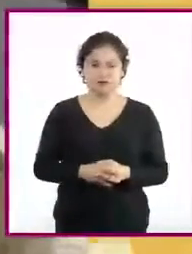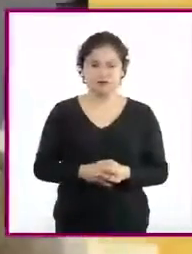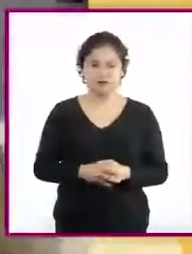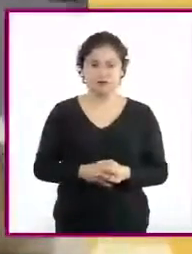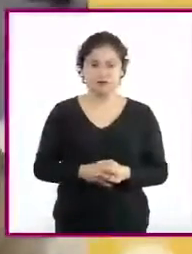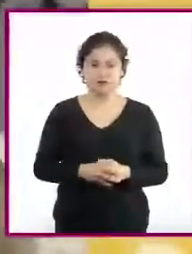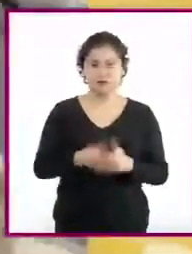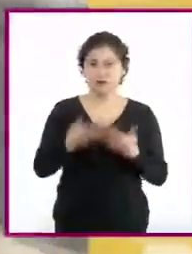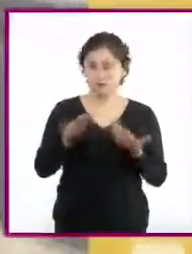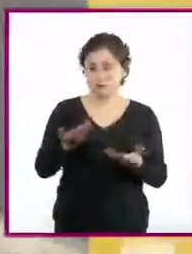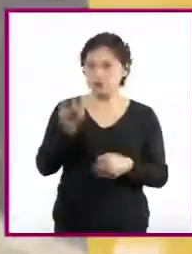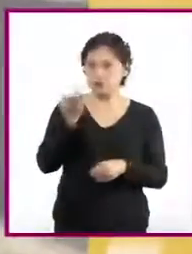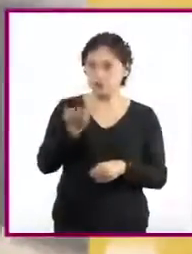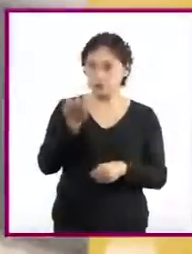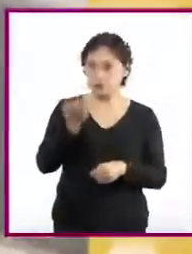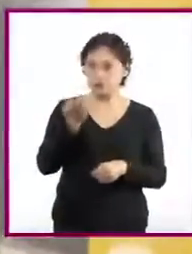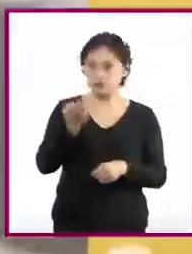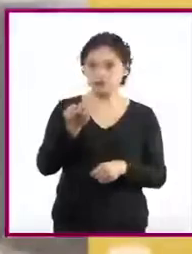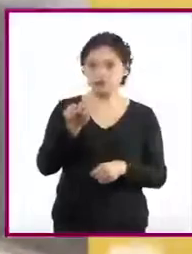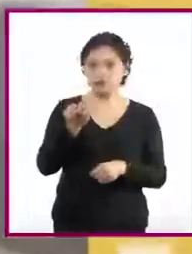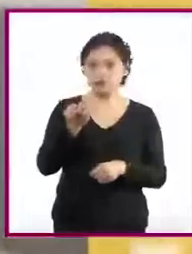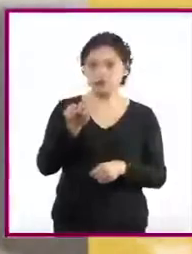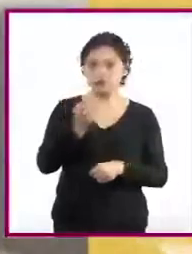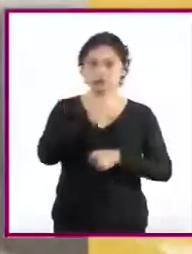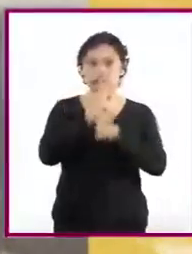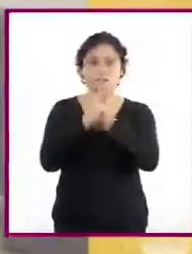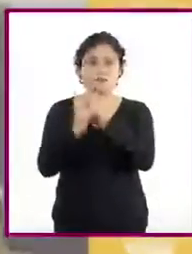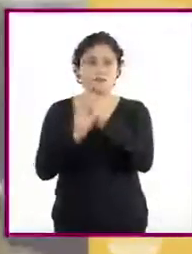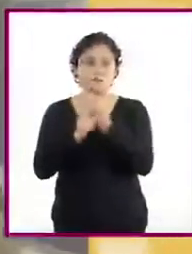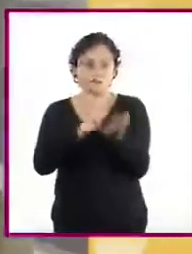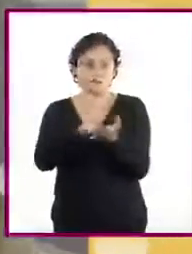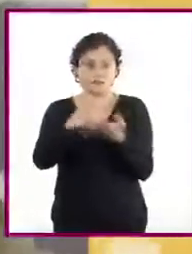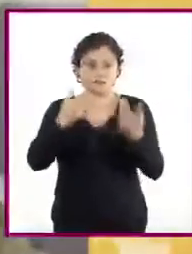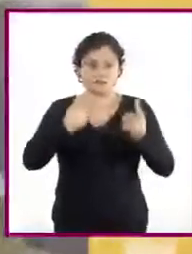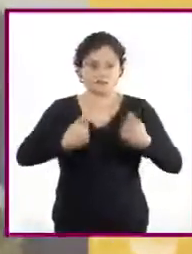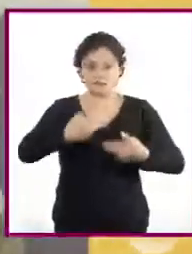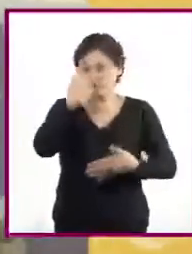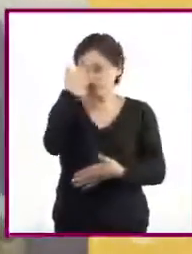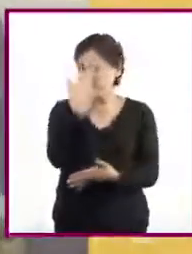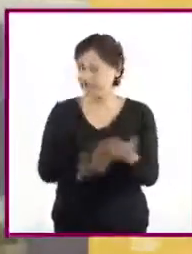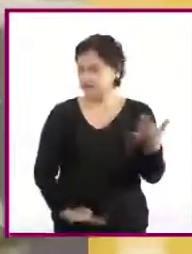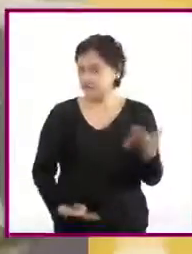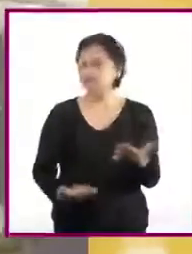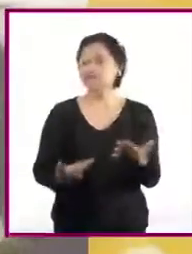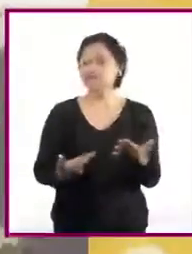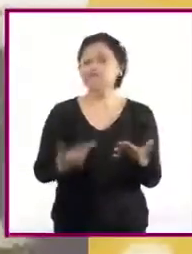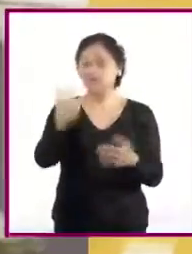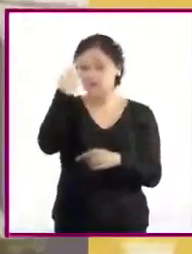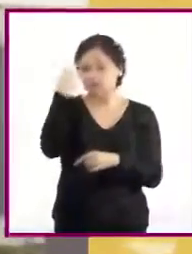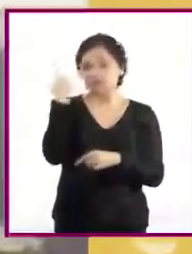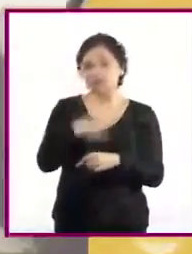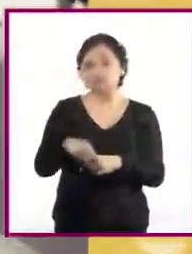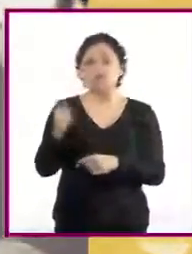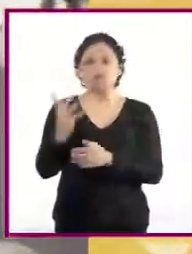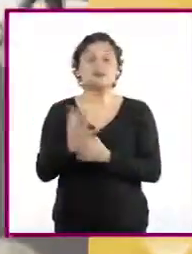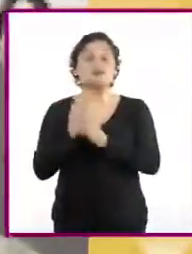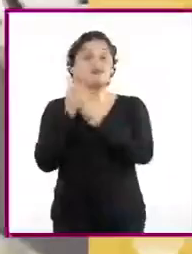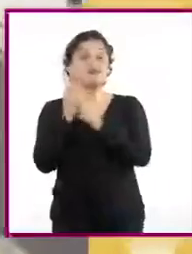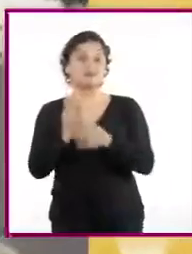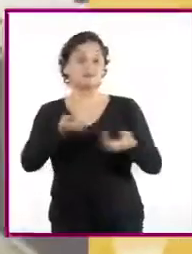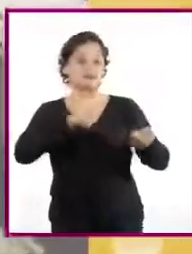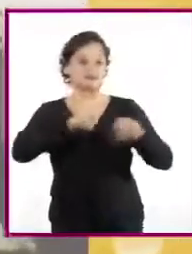En estos casos, es muy frecuente que se violen los derechos humanos con el propósito de mantener el orden político de la